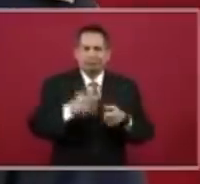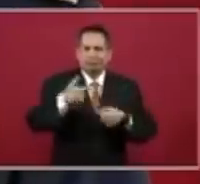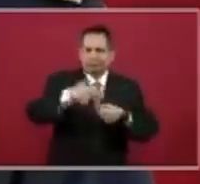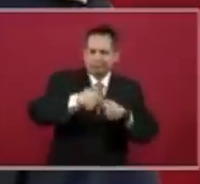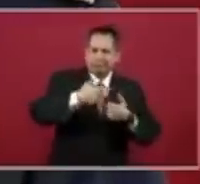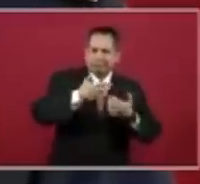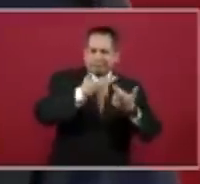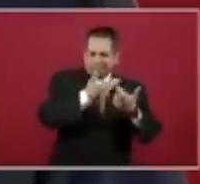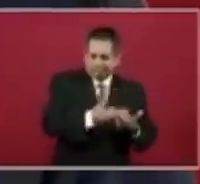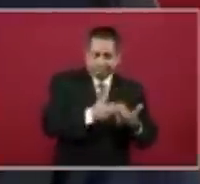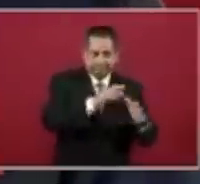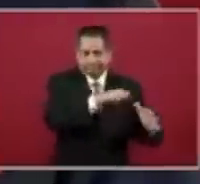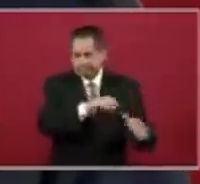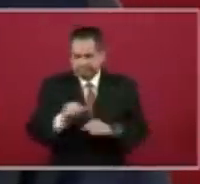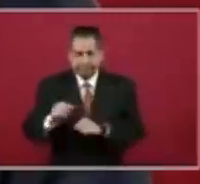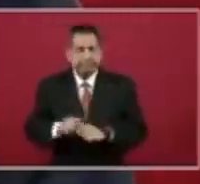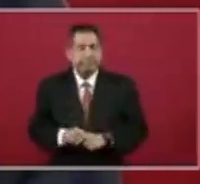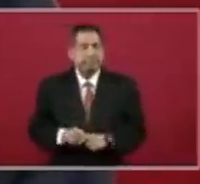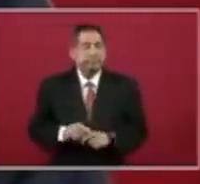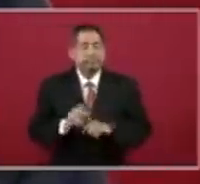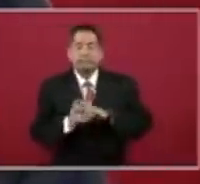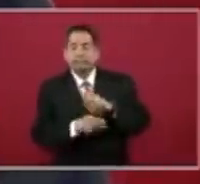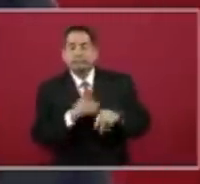han recuperado